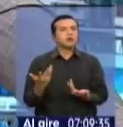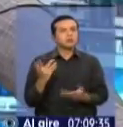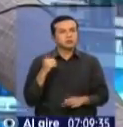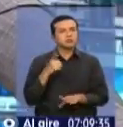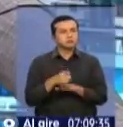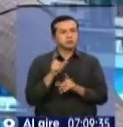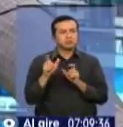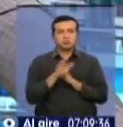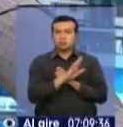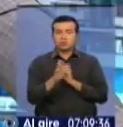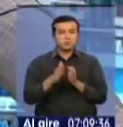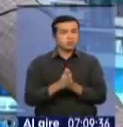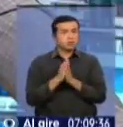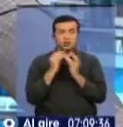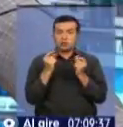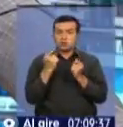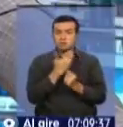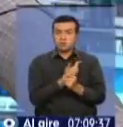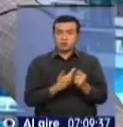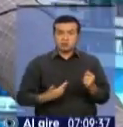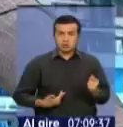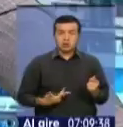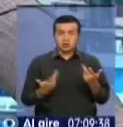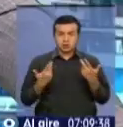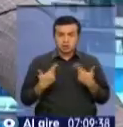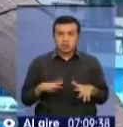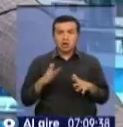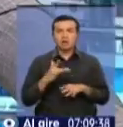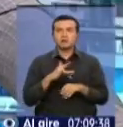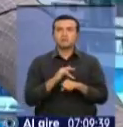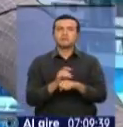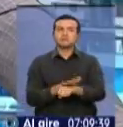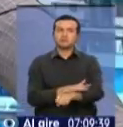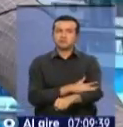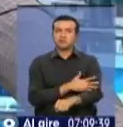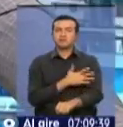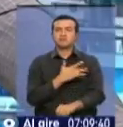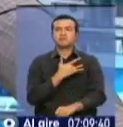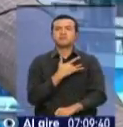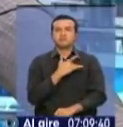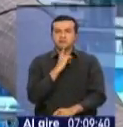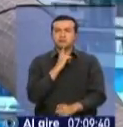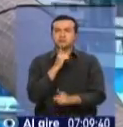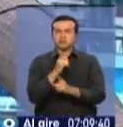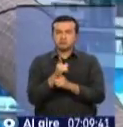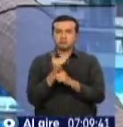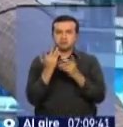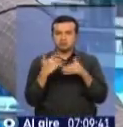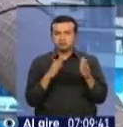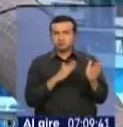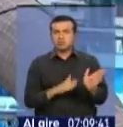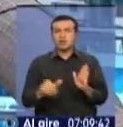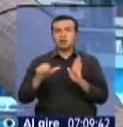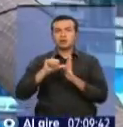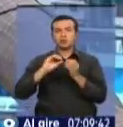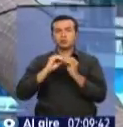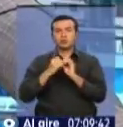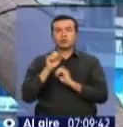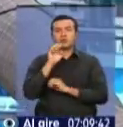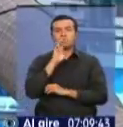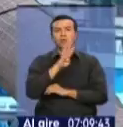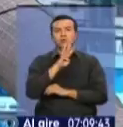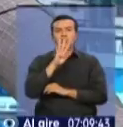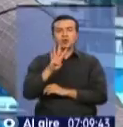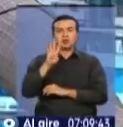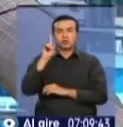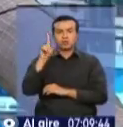la ciudadanía y que el presidente se ha sensibilizado a ver la viabilidad de acuerdo con el artículo